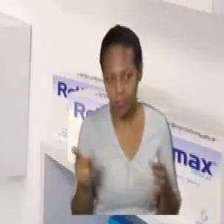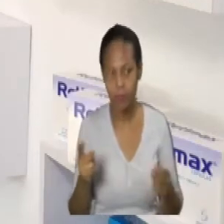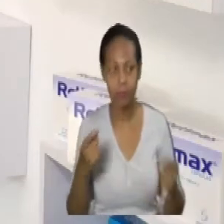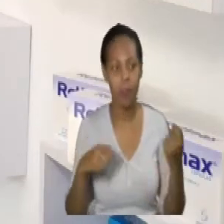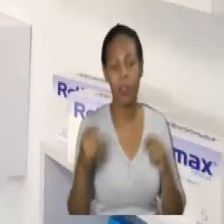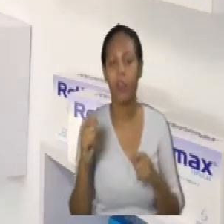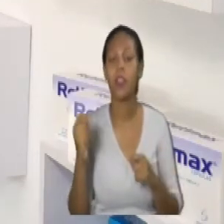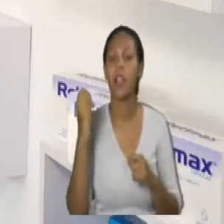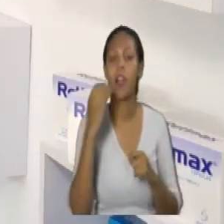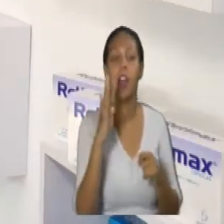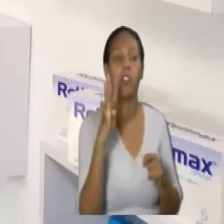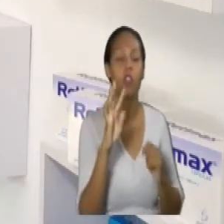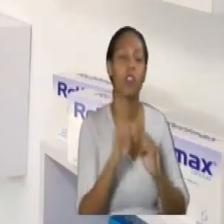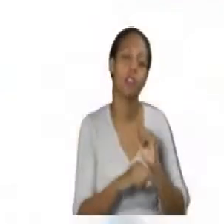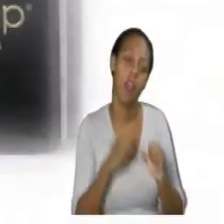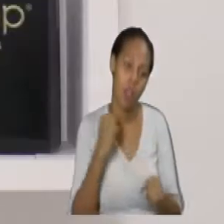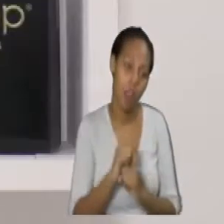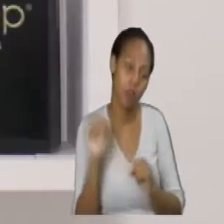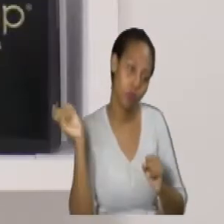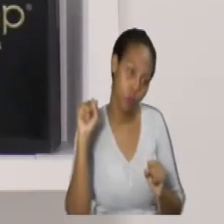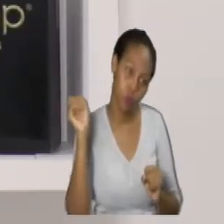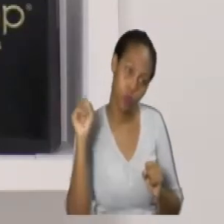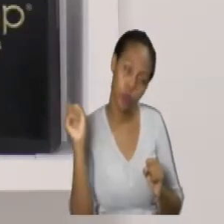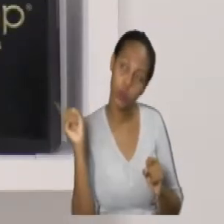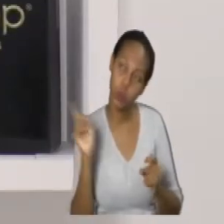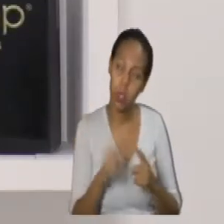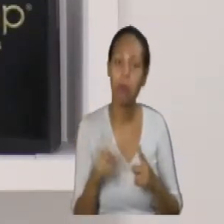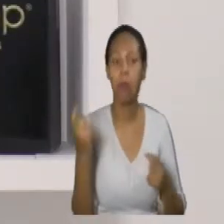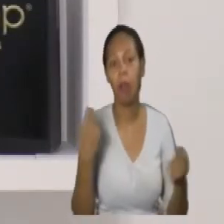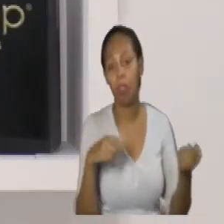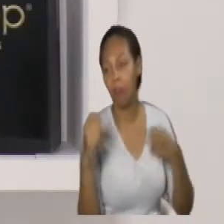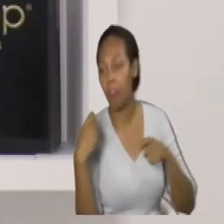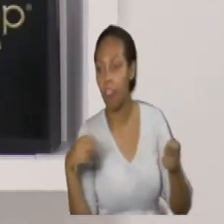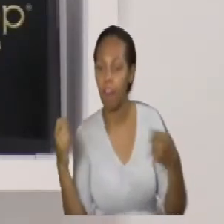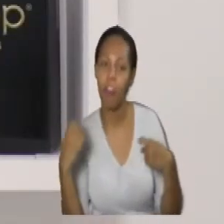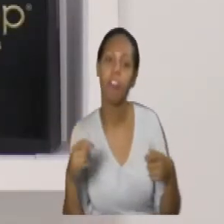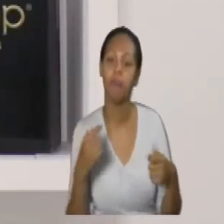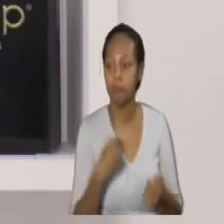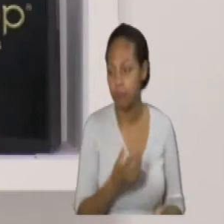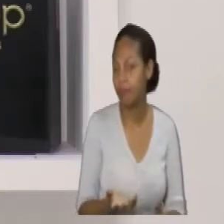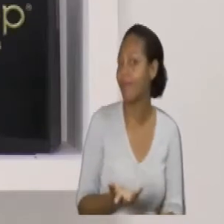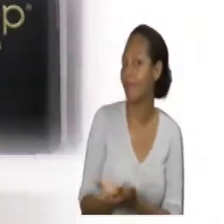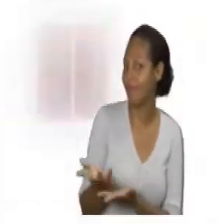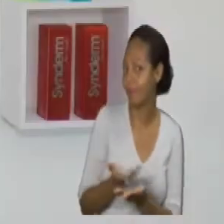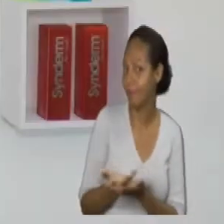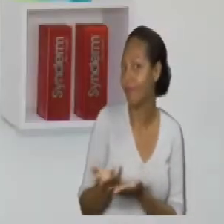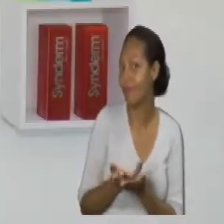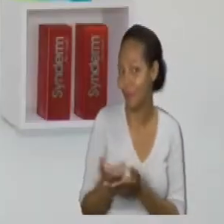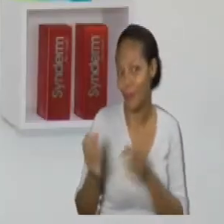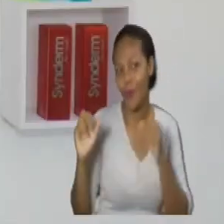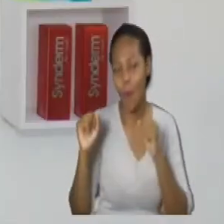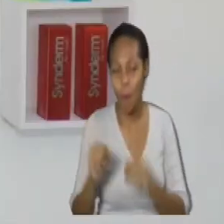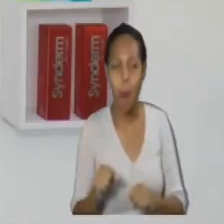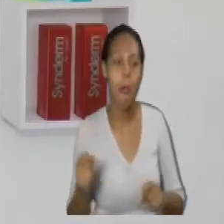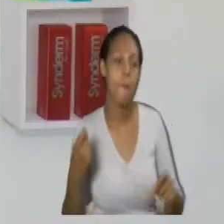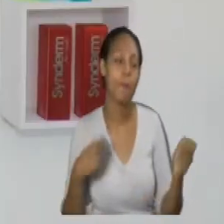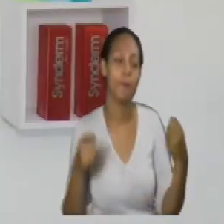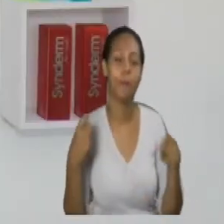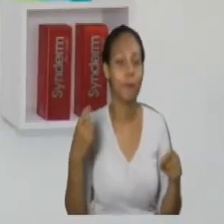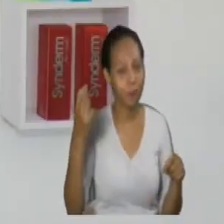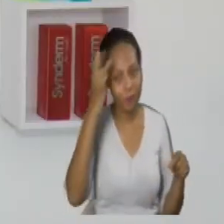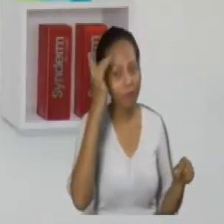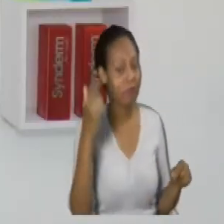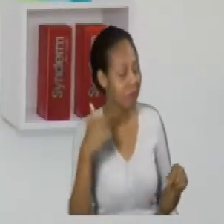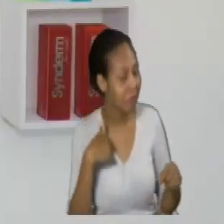14 años, los cuales se los recomiendo porque yo soy una de las personas que los uso, los